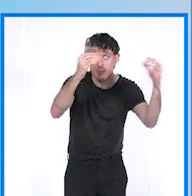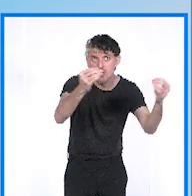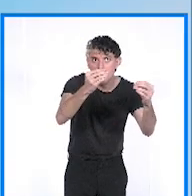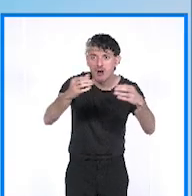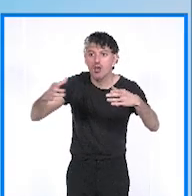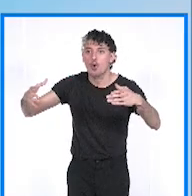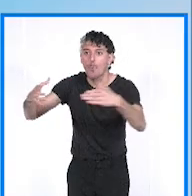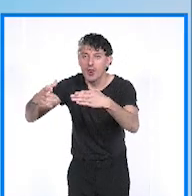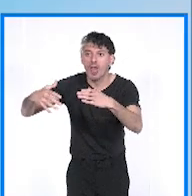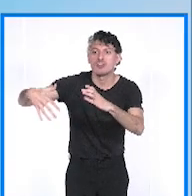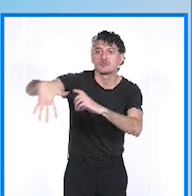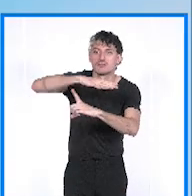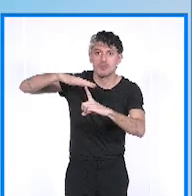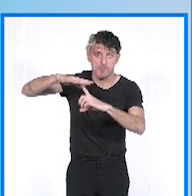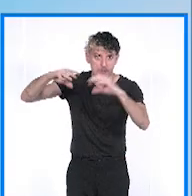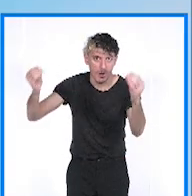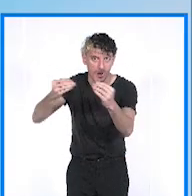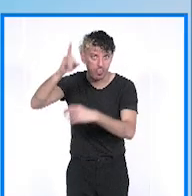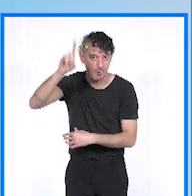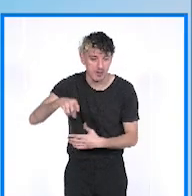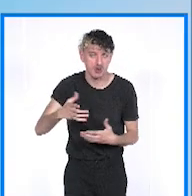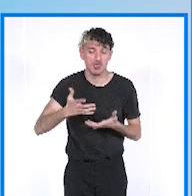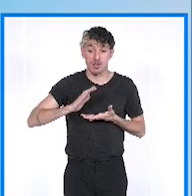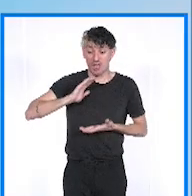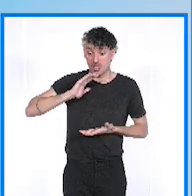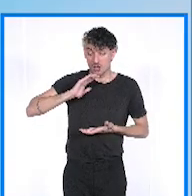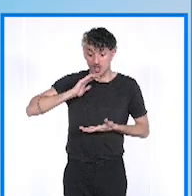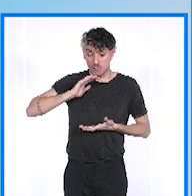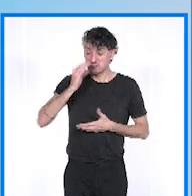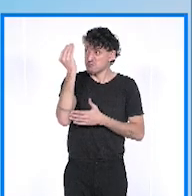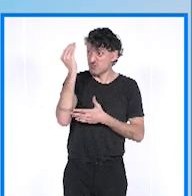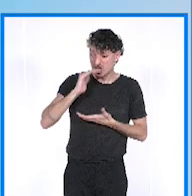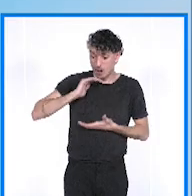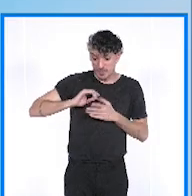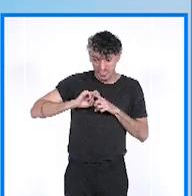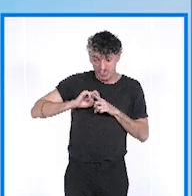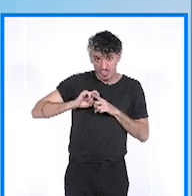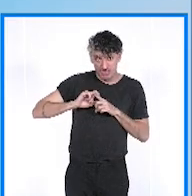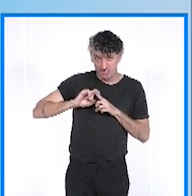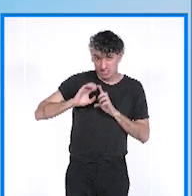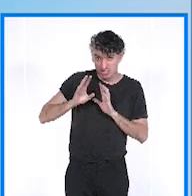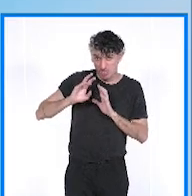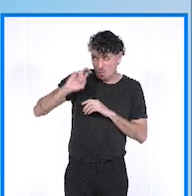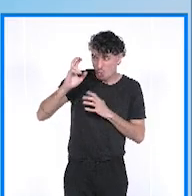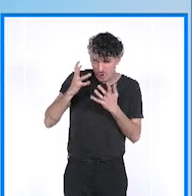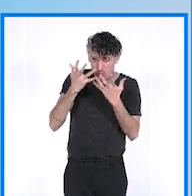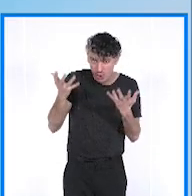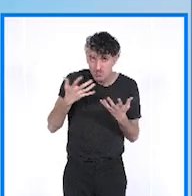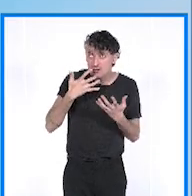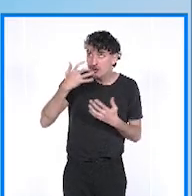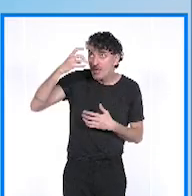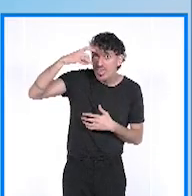comunidades no y que quizá otra de las capacidades que podría tener el conector sería la de acompañar Estas ideas y